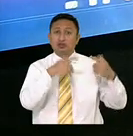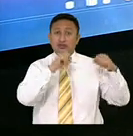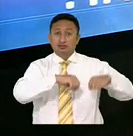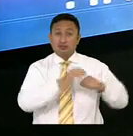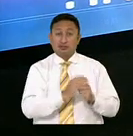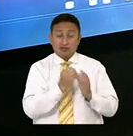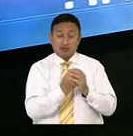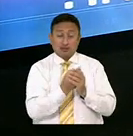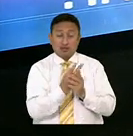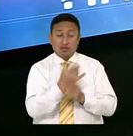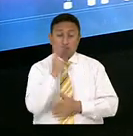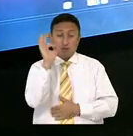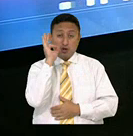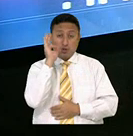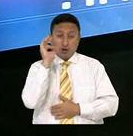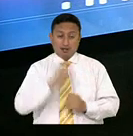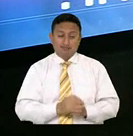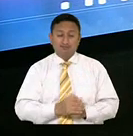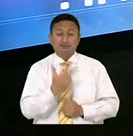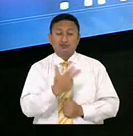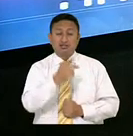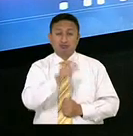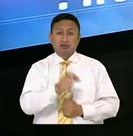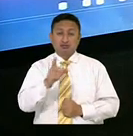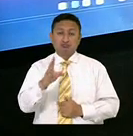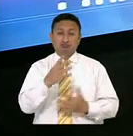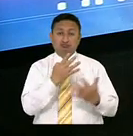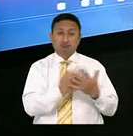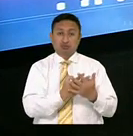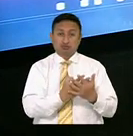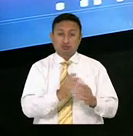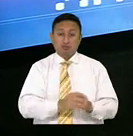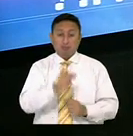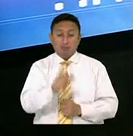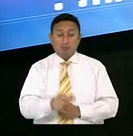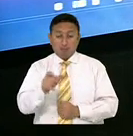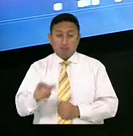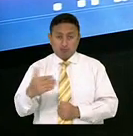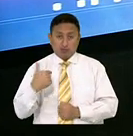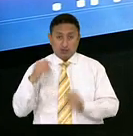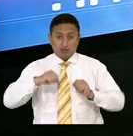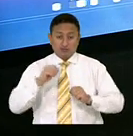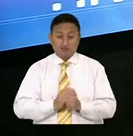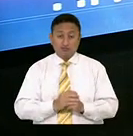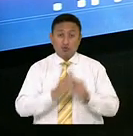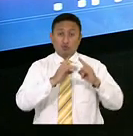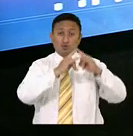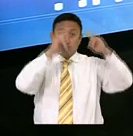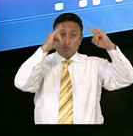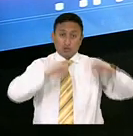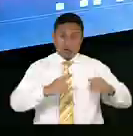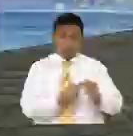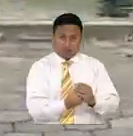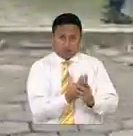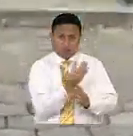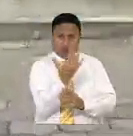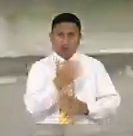de marihuana tres personas fueron detenidas los involucrados contaban con un vivero para la producción